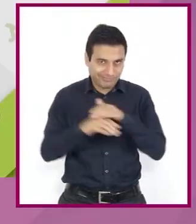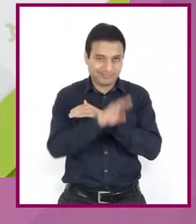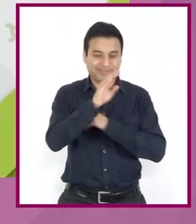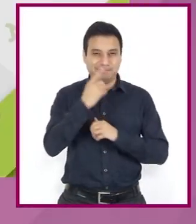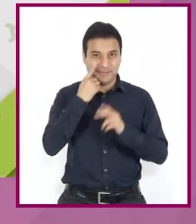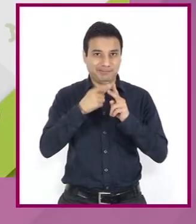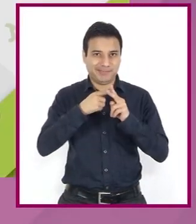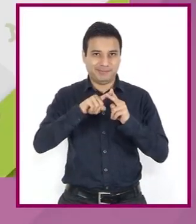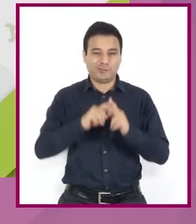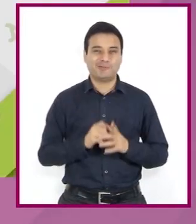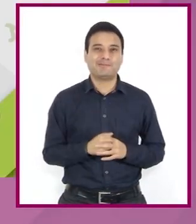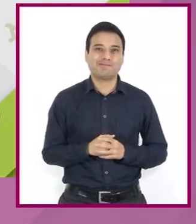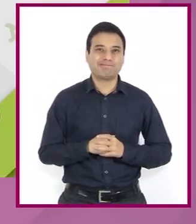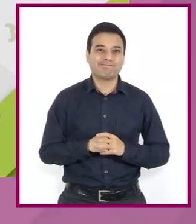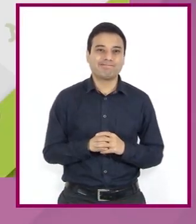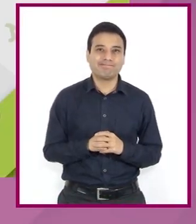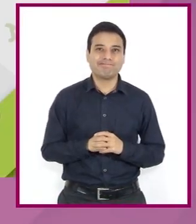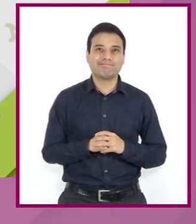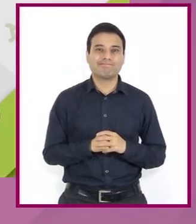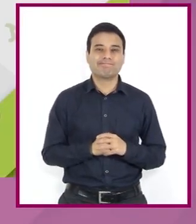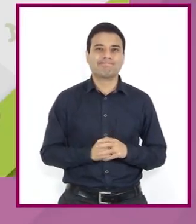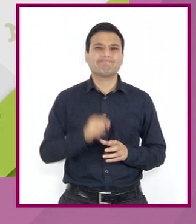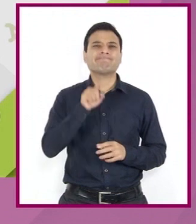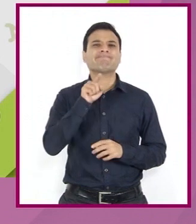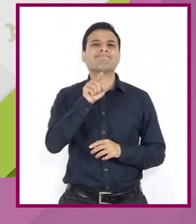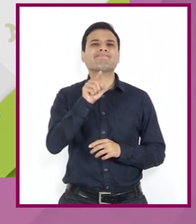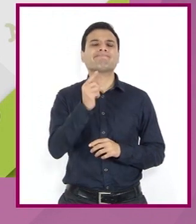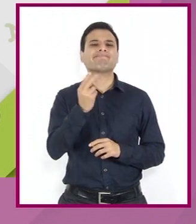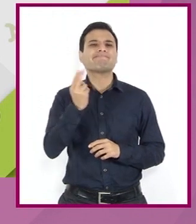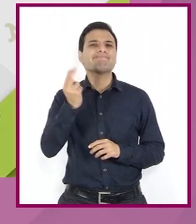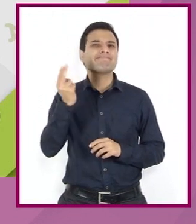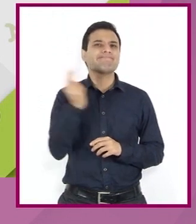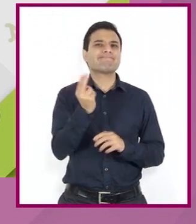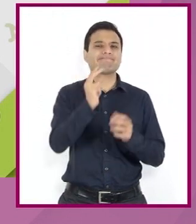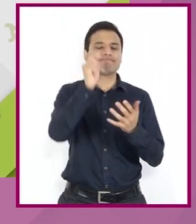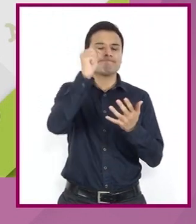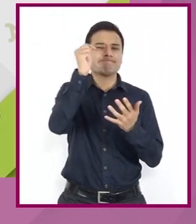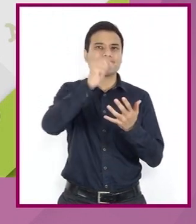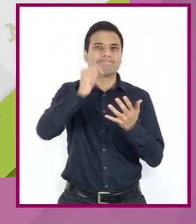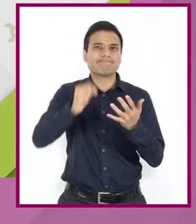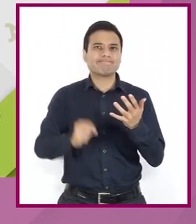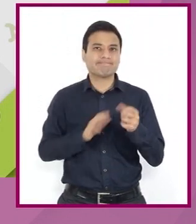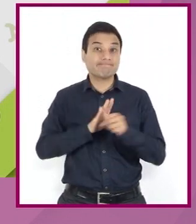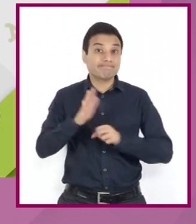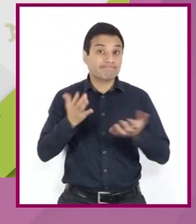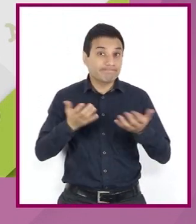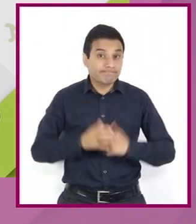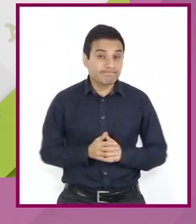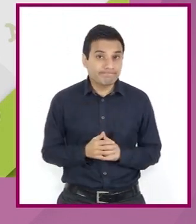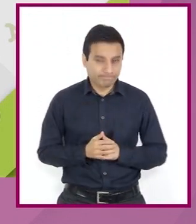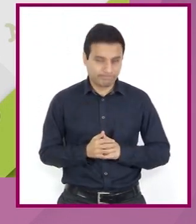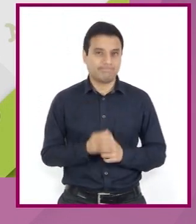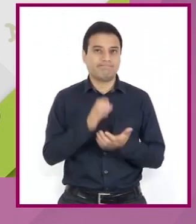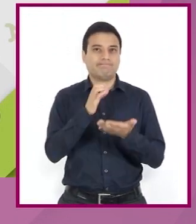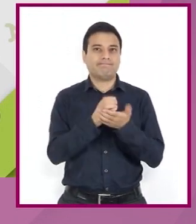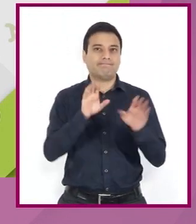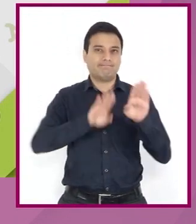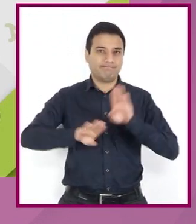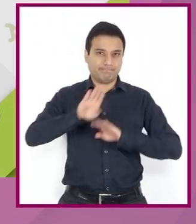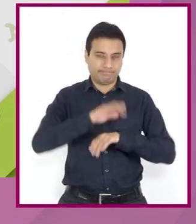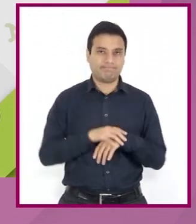empecemos. Para realizar los apuntes de la sesión es importante que tengan a la mano cuaderno de